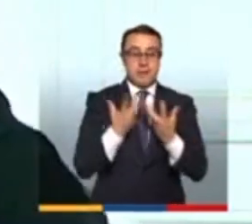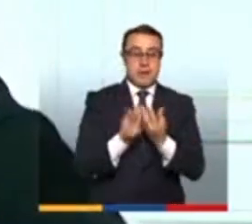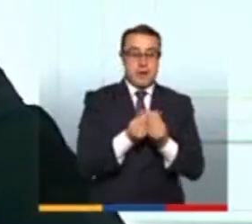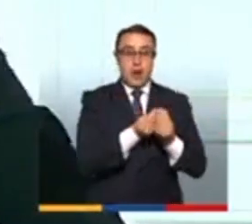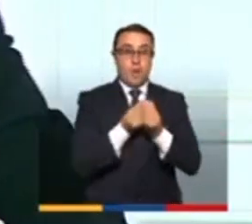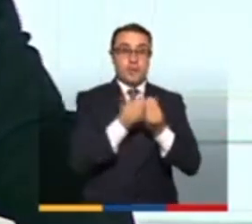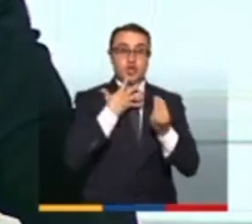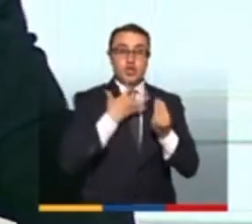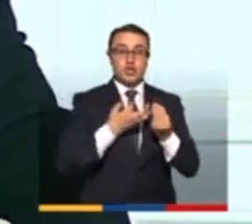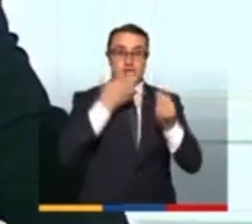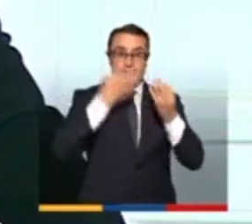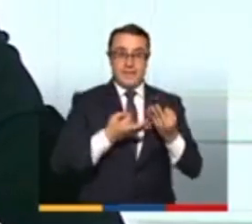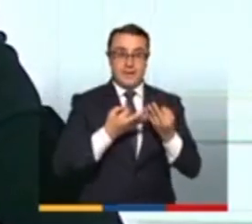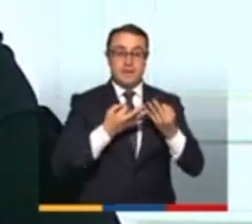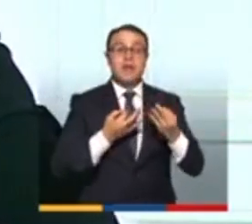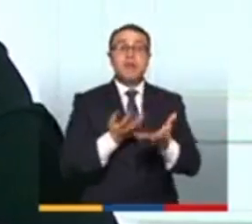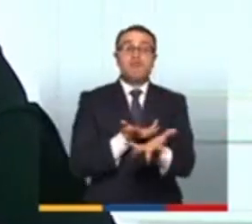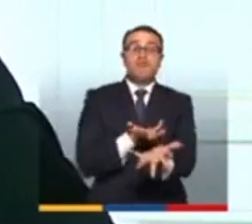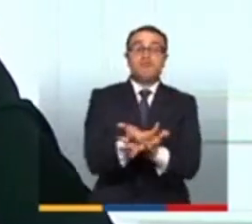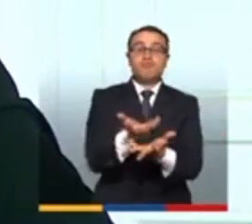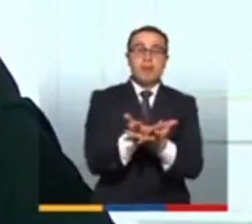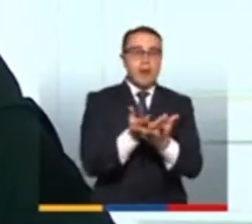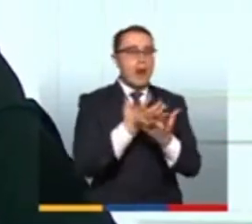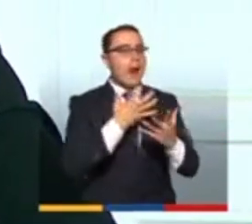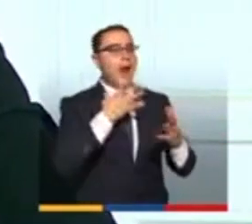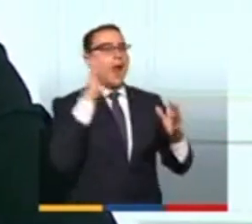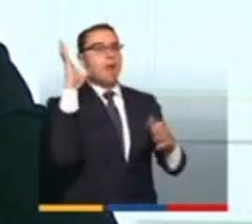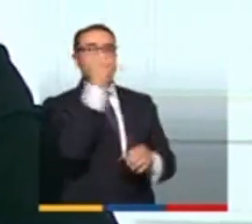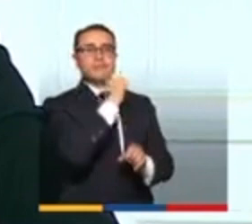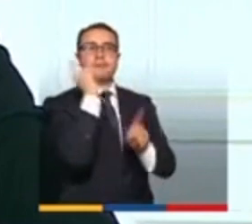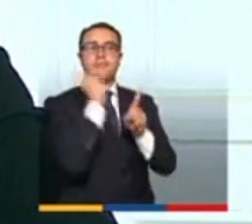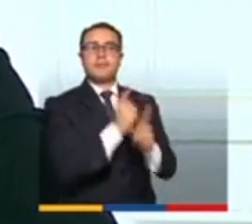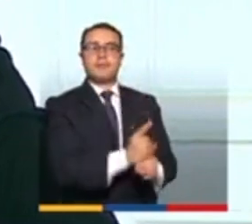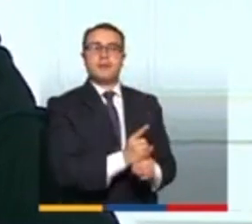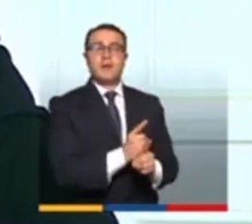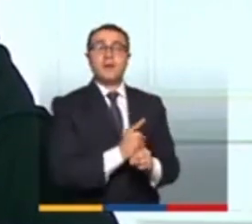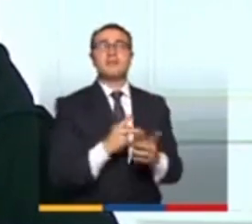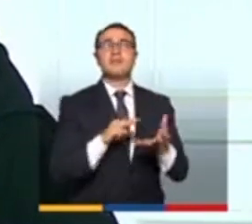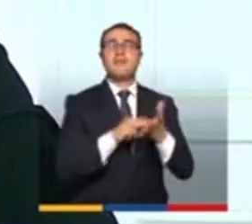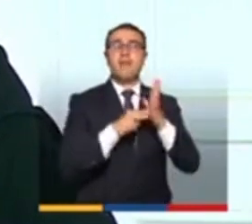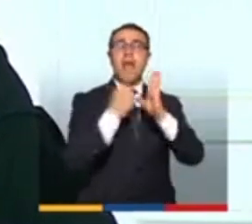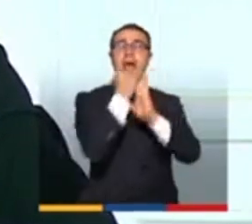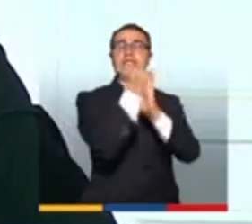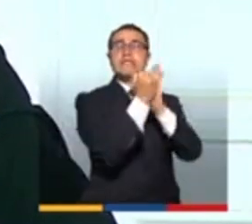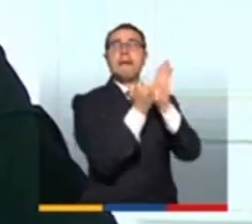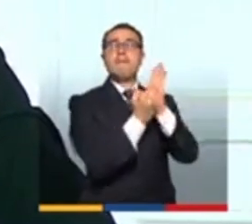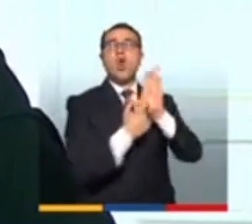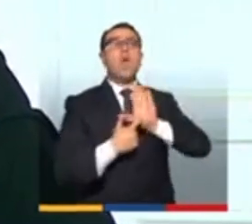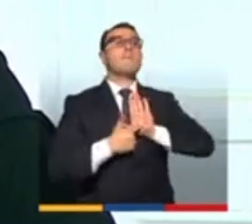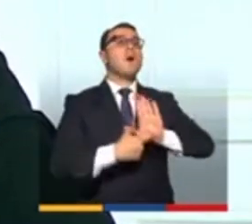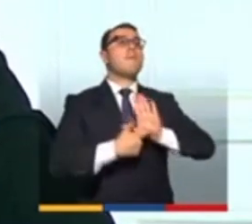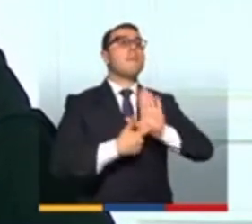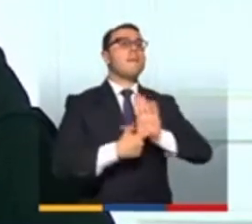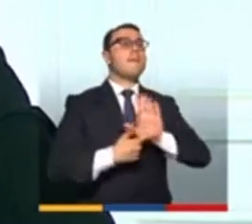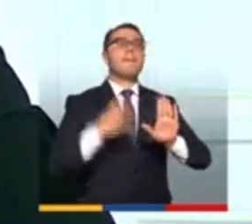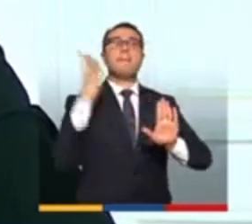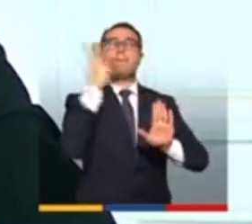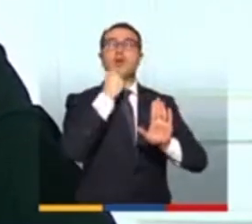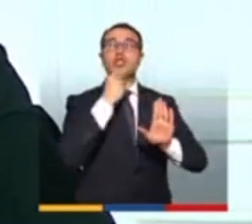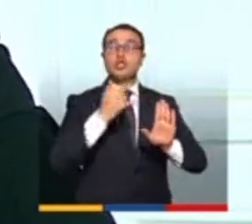Verdad, porque no puede ser un acto puramente simbólico. unos libros bastante